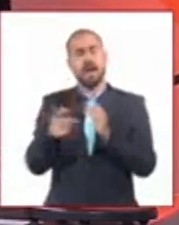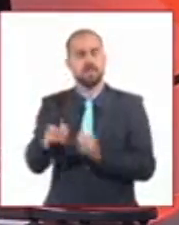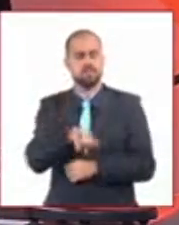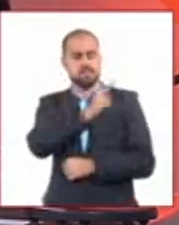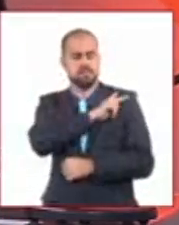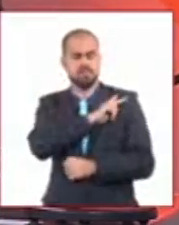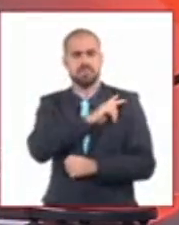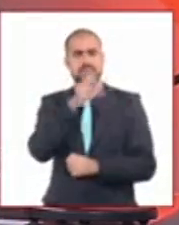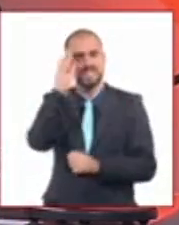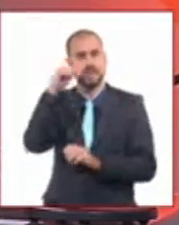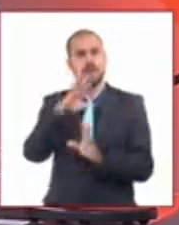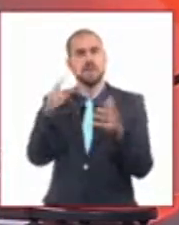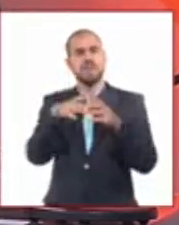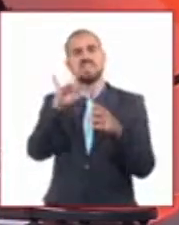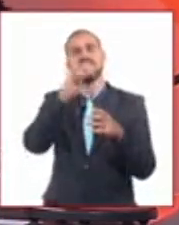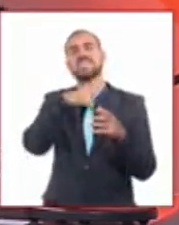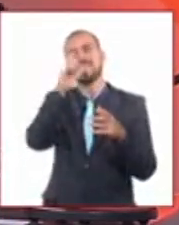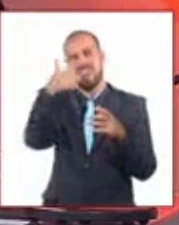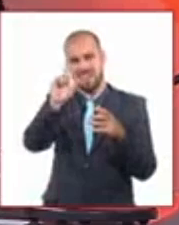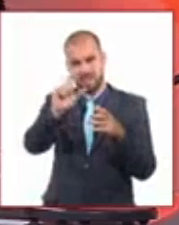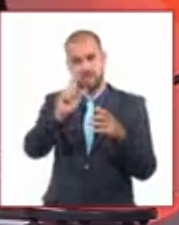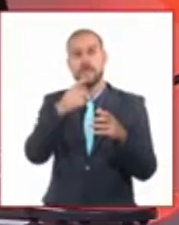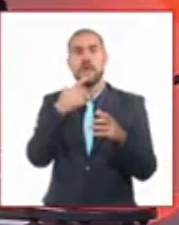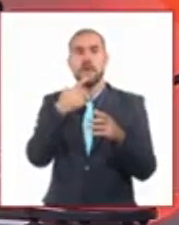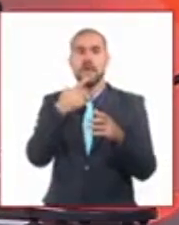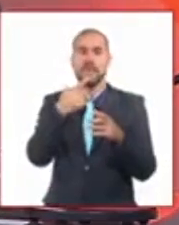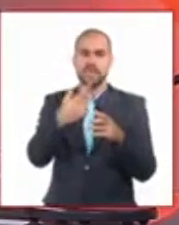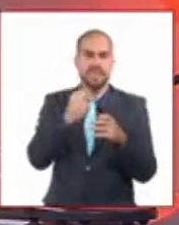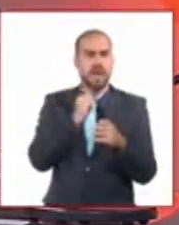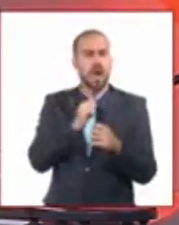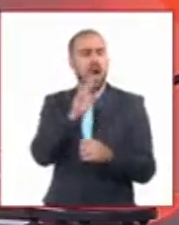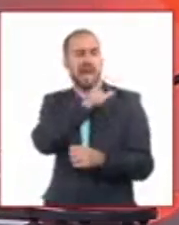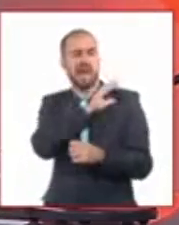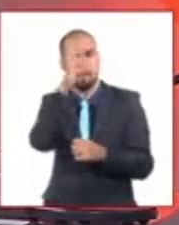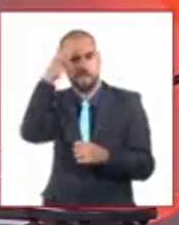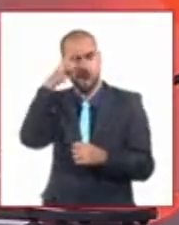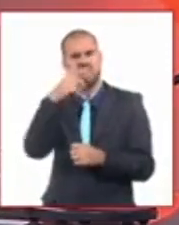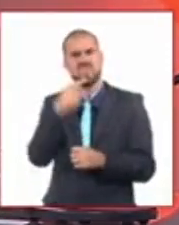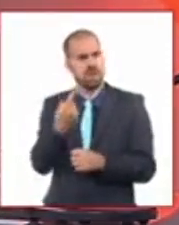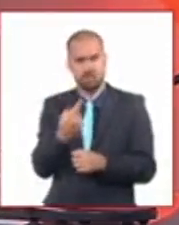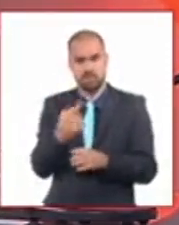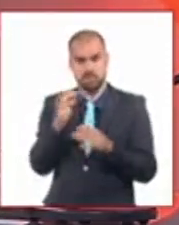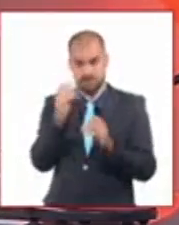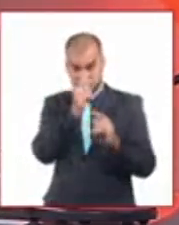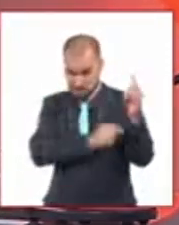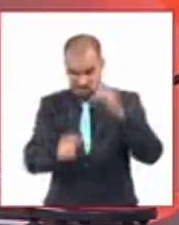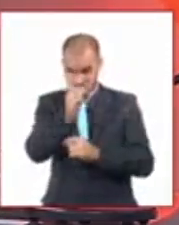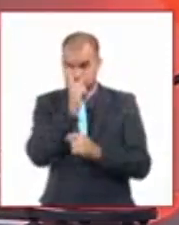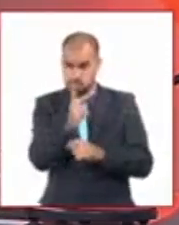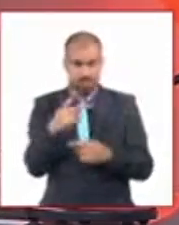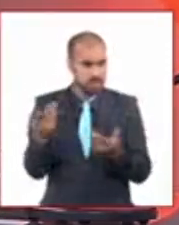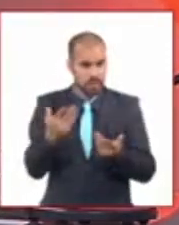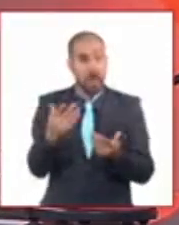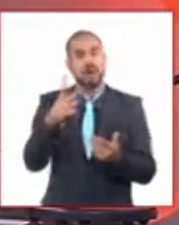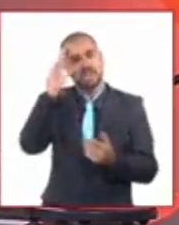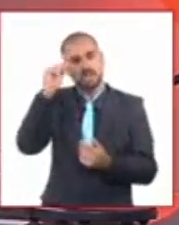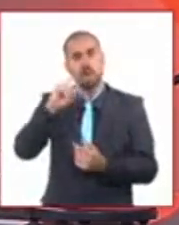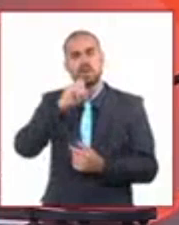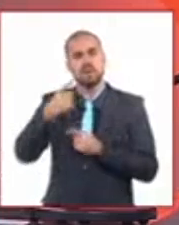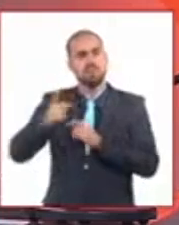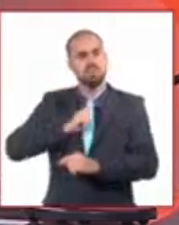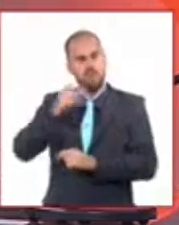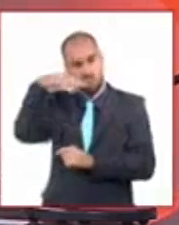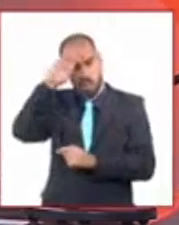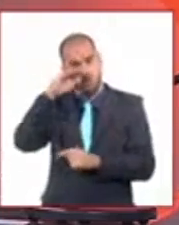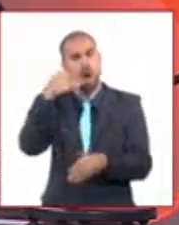celac y como decía más celebrar el bloqueo a cuba va a ser tema central de esta de esta cumbre hoy también